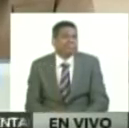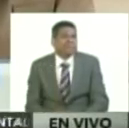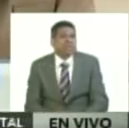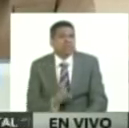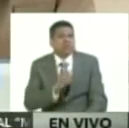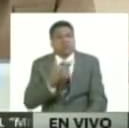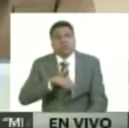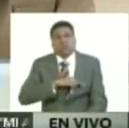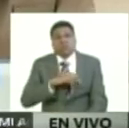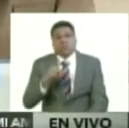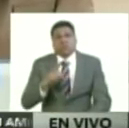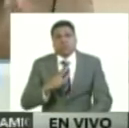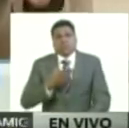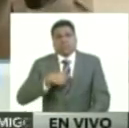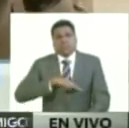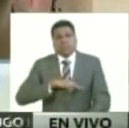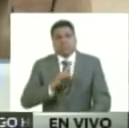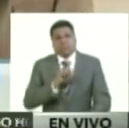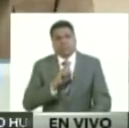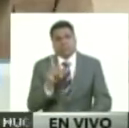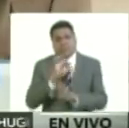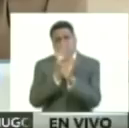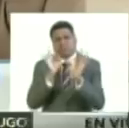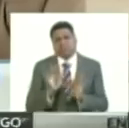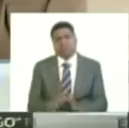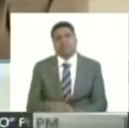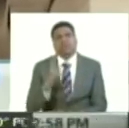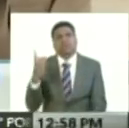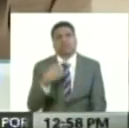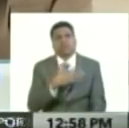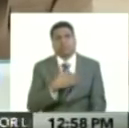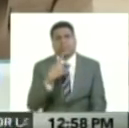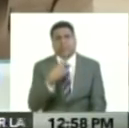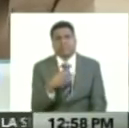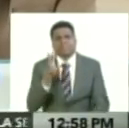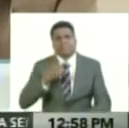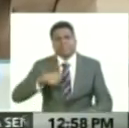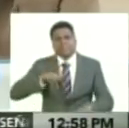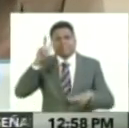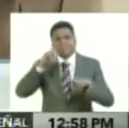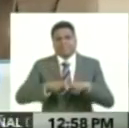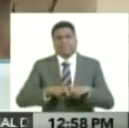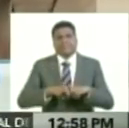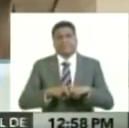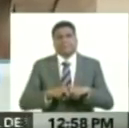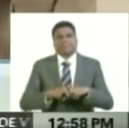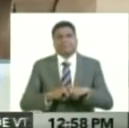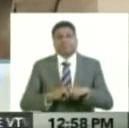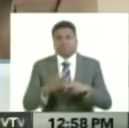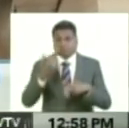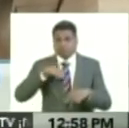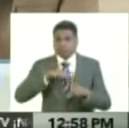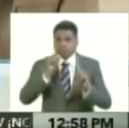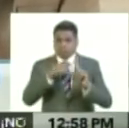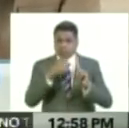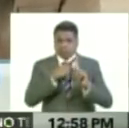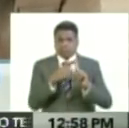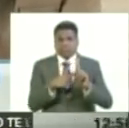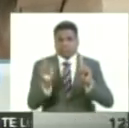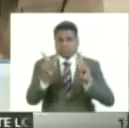amenazar ni advertir, no es ese nuestro estilo. Solamente queremos decir que nos mantenemos en la mesa. que cualquier